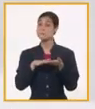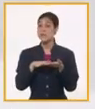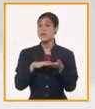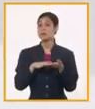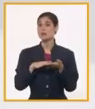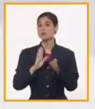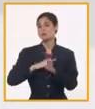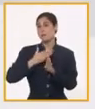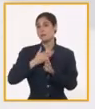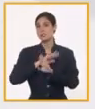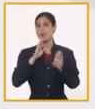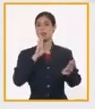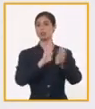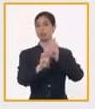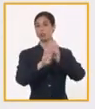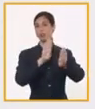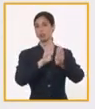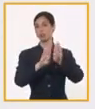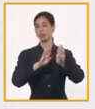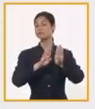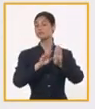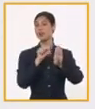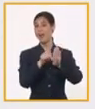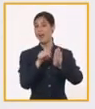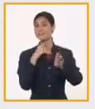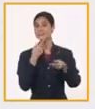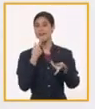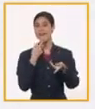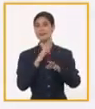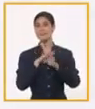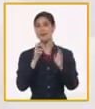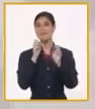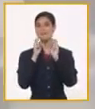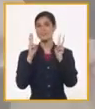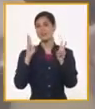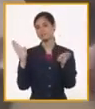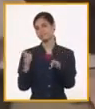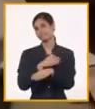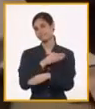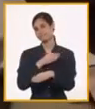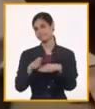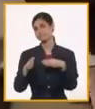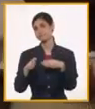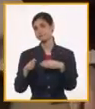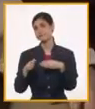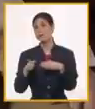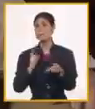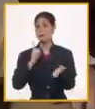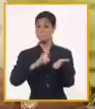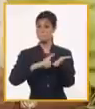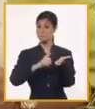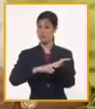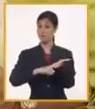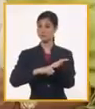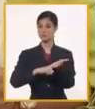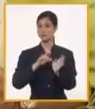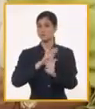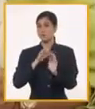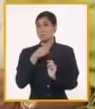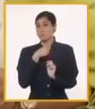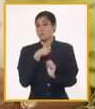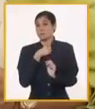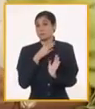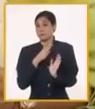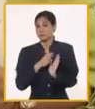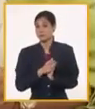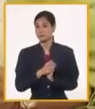mamá ella tenía otro nivel de vida. Mi papá sí era de origen pobre, fue pobre. Pero ella era